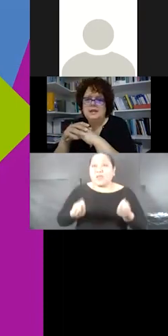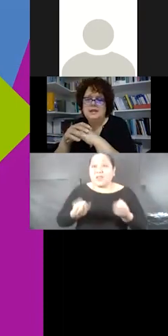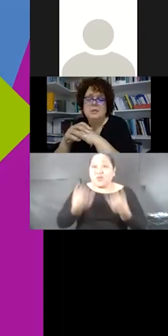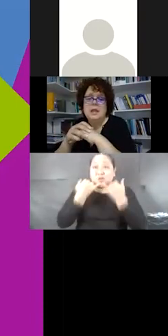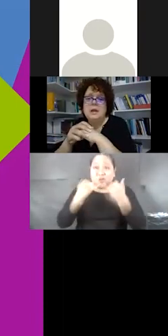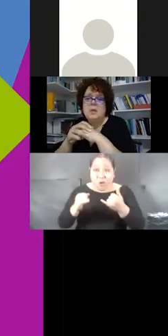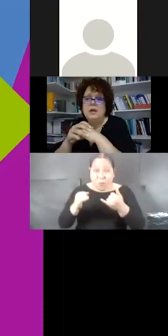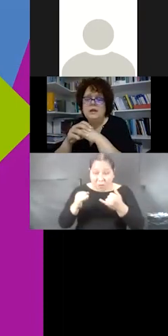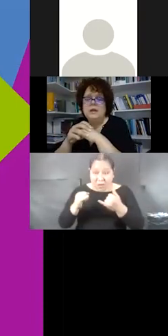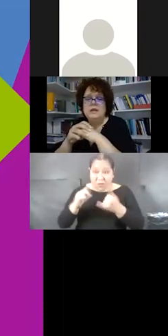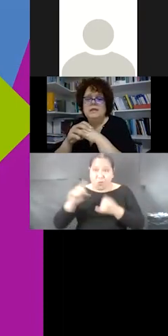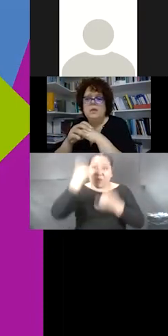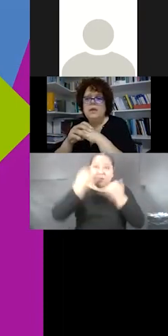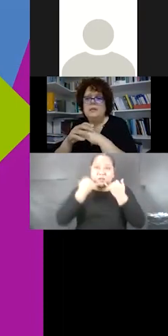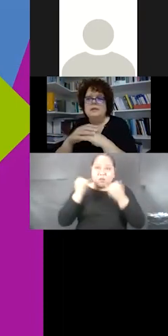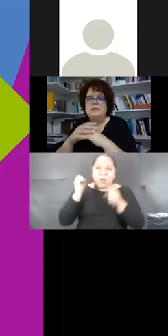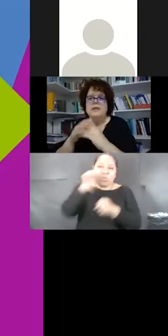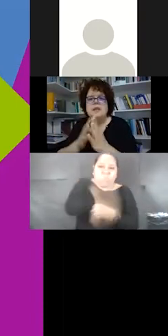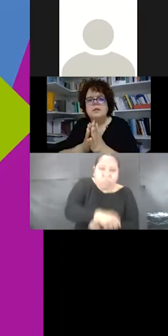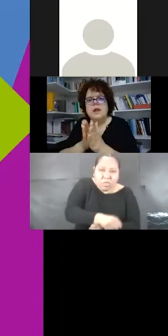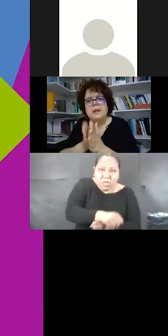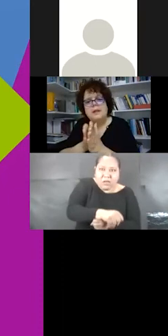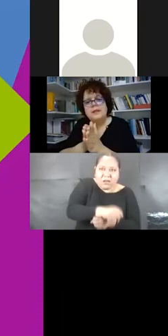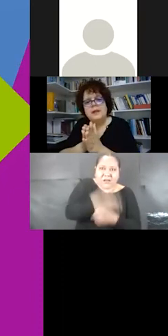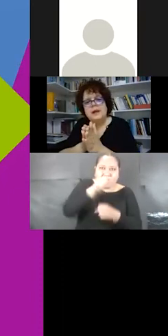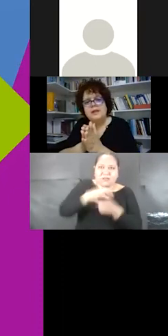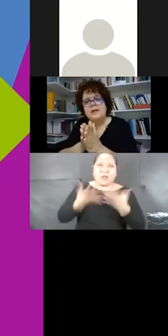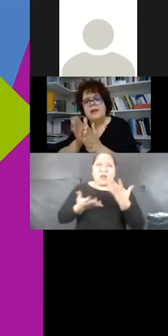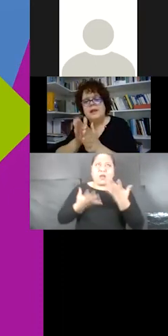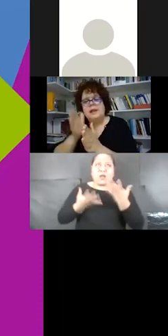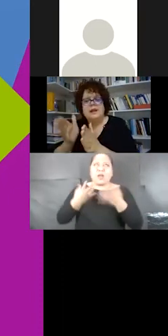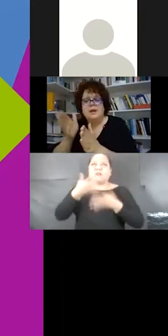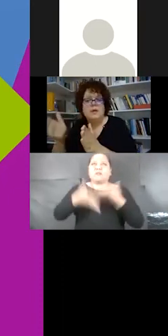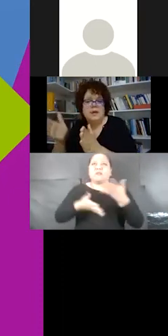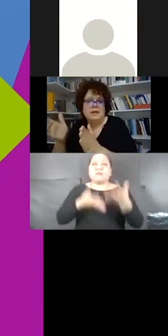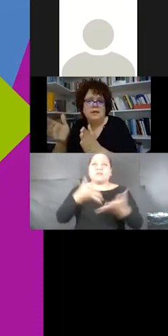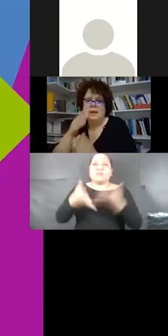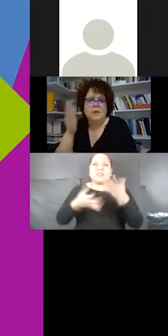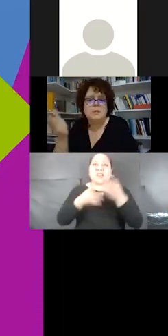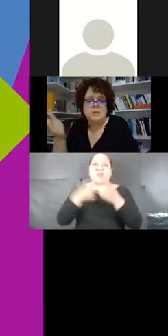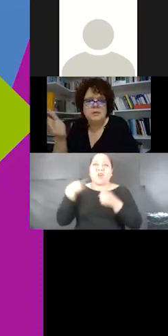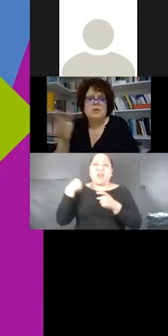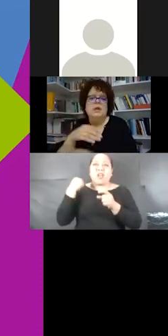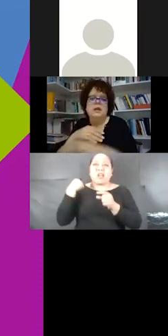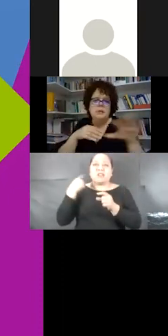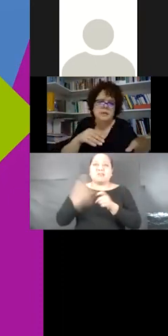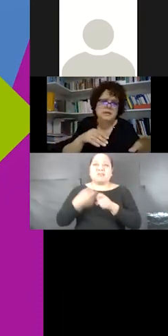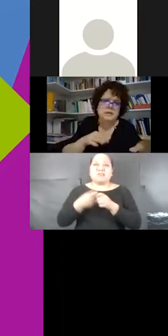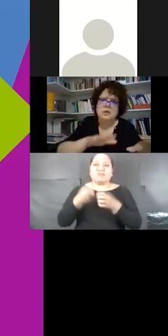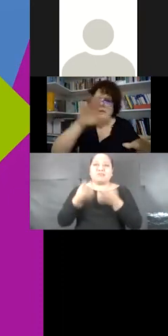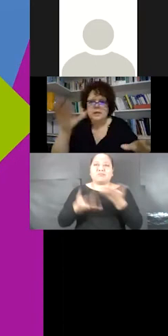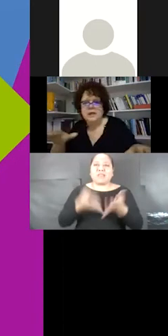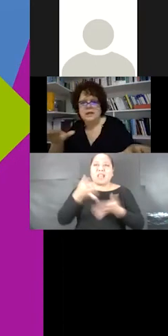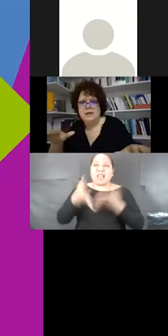a la segunda lengua, ¿no? Y vas a terminar haciendo la gramática de la lengua oral. Y ya, como hemos visto, la lengua de señas